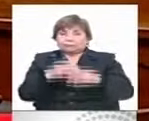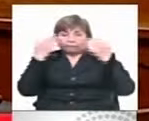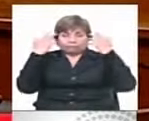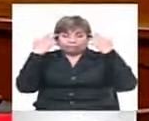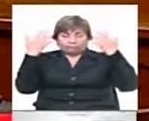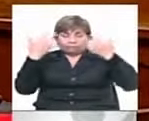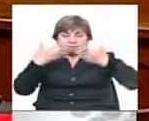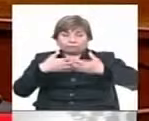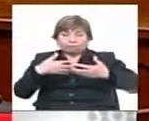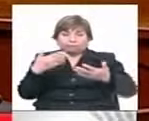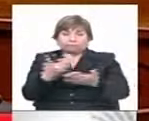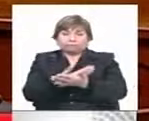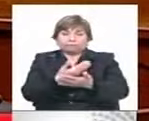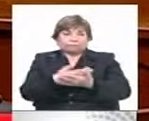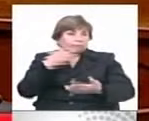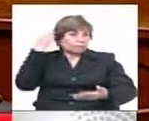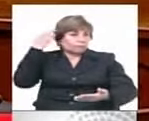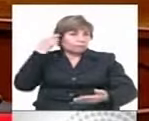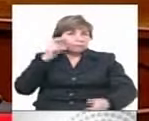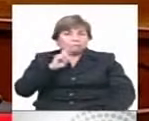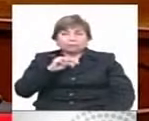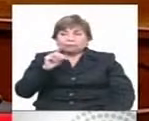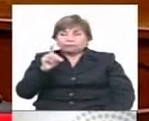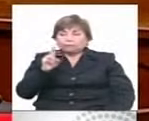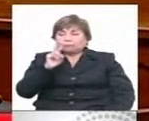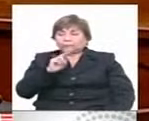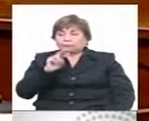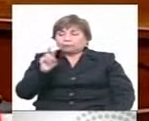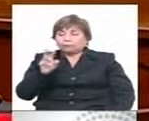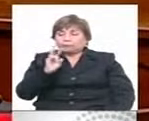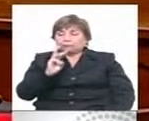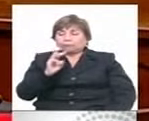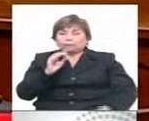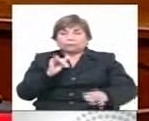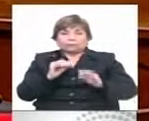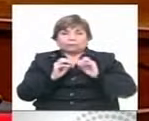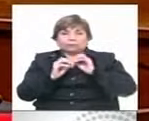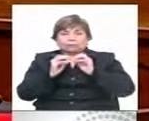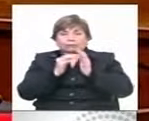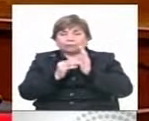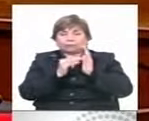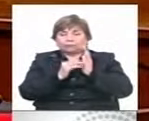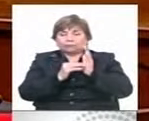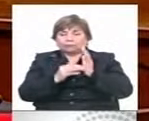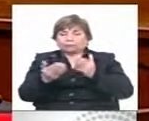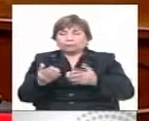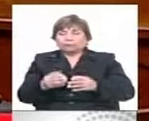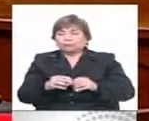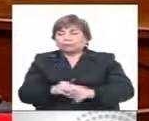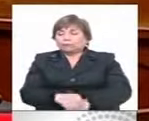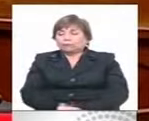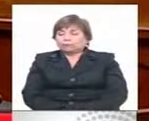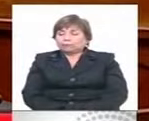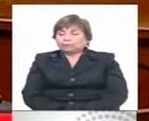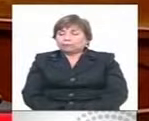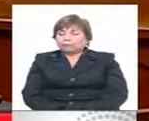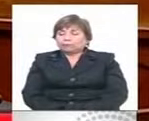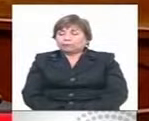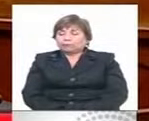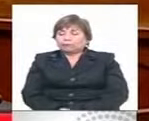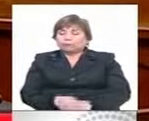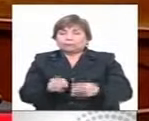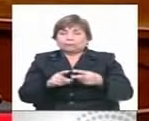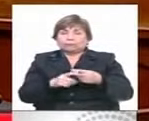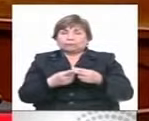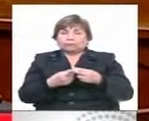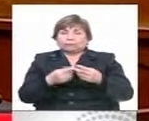nuevas políticas del Gobierno 2021-2026 y las agendas territoriales priorizadas. Hemos iniciado el